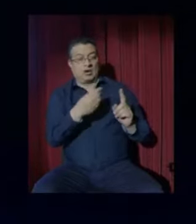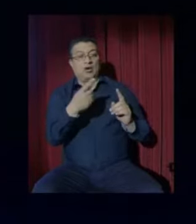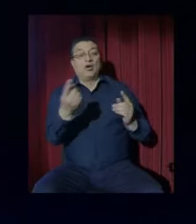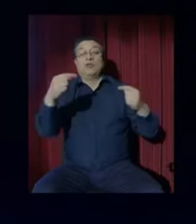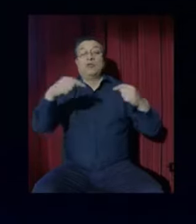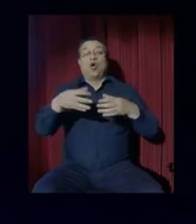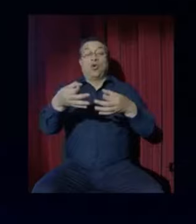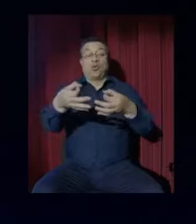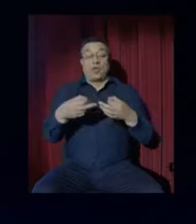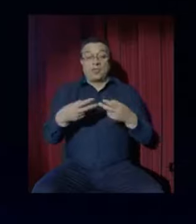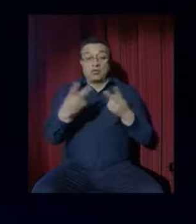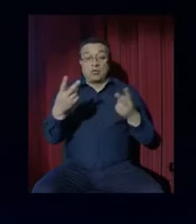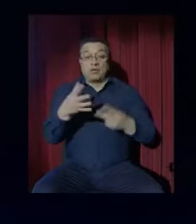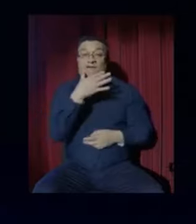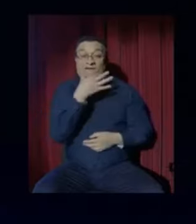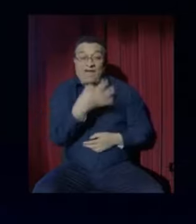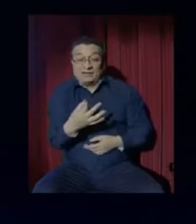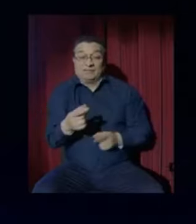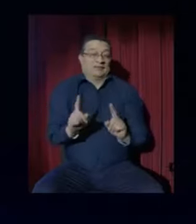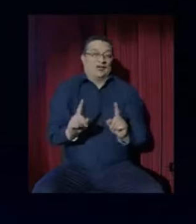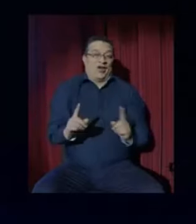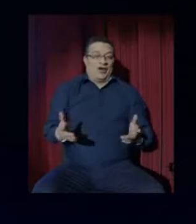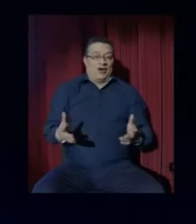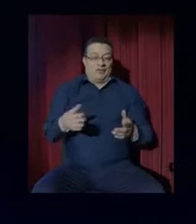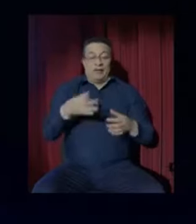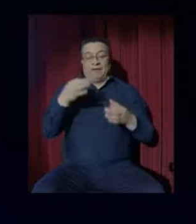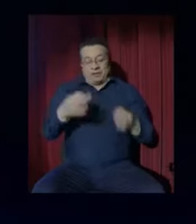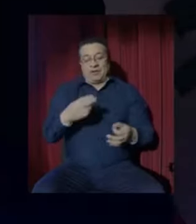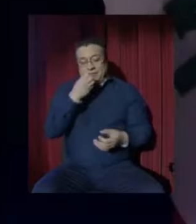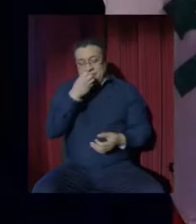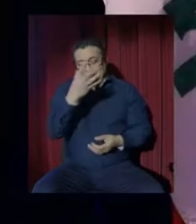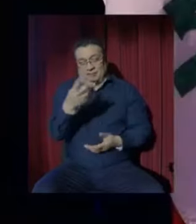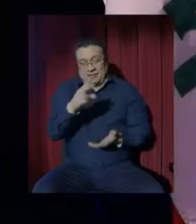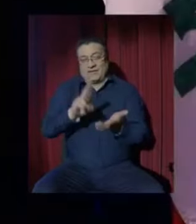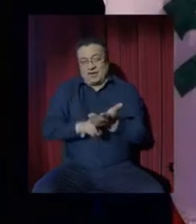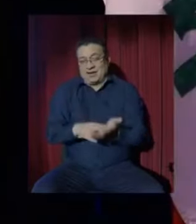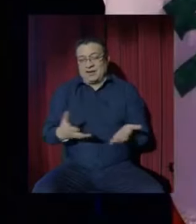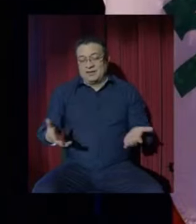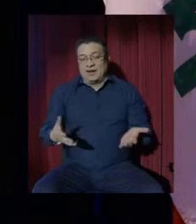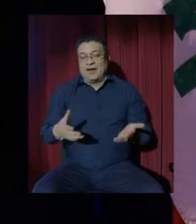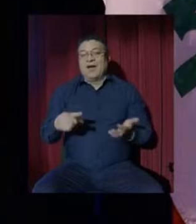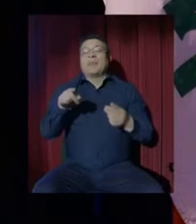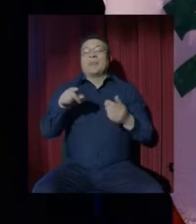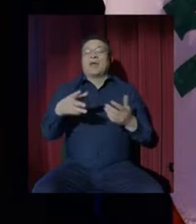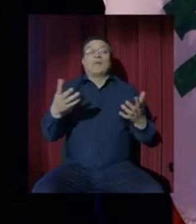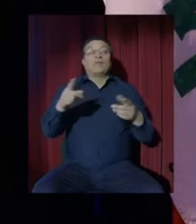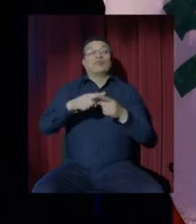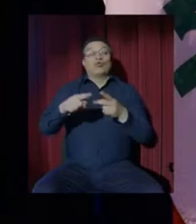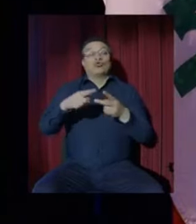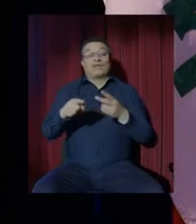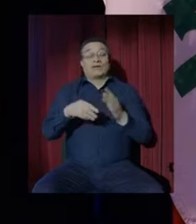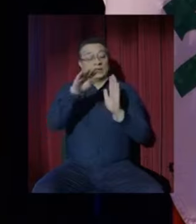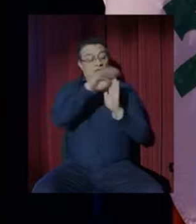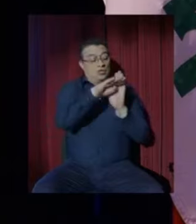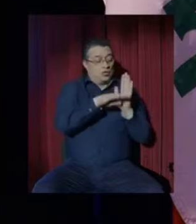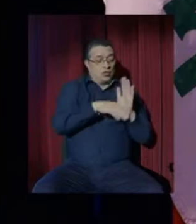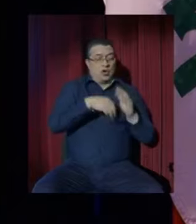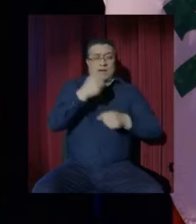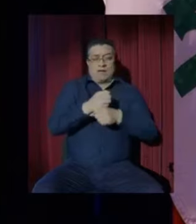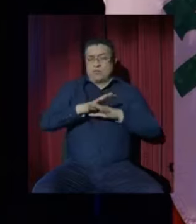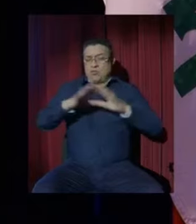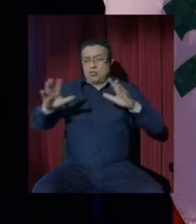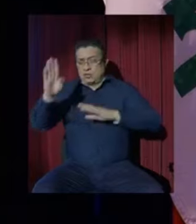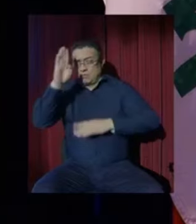pública igual cuesta porque digamos las cosas como son sí eh Muchas veces las agendas son apretadas